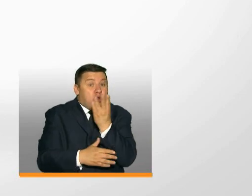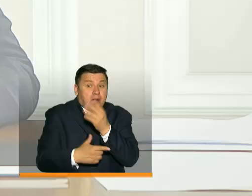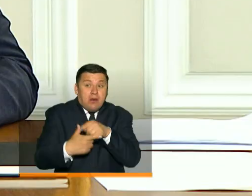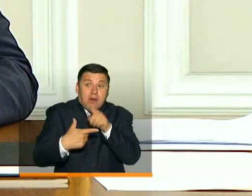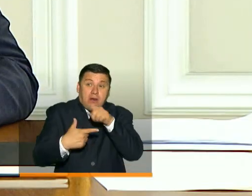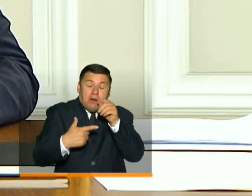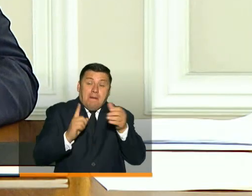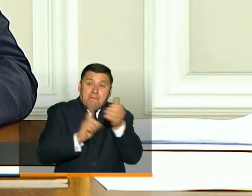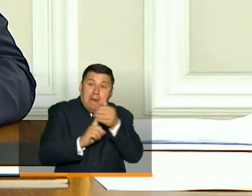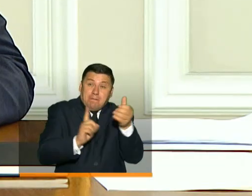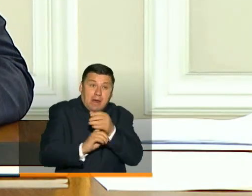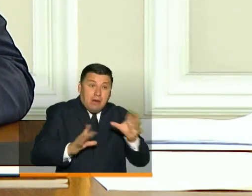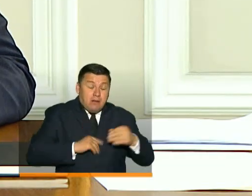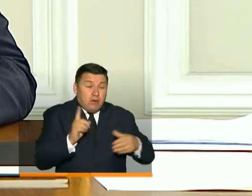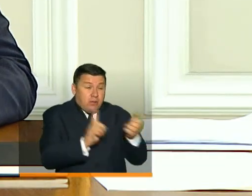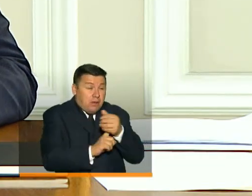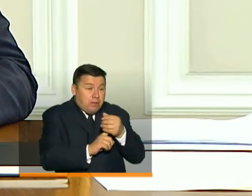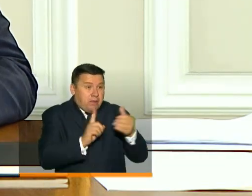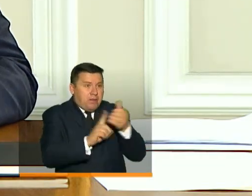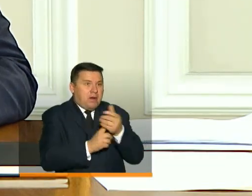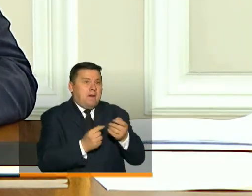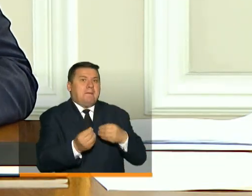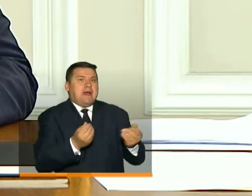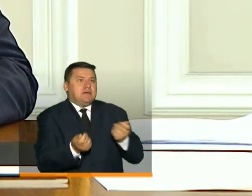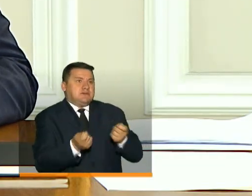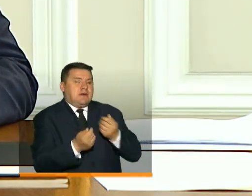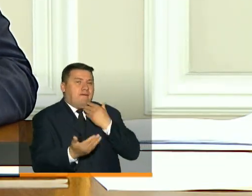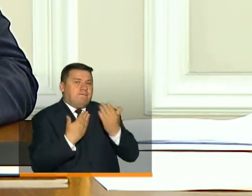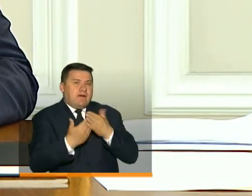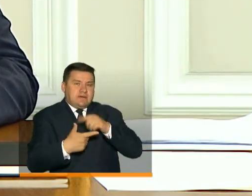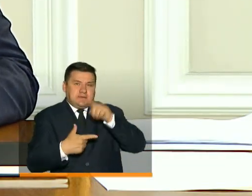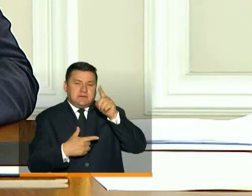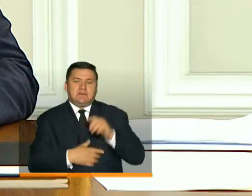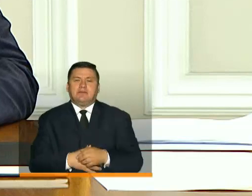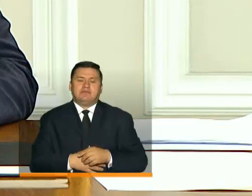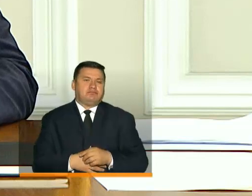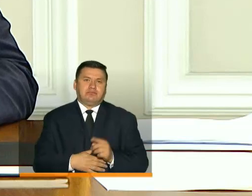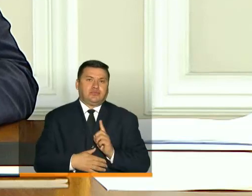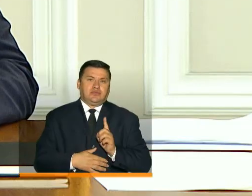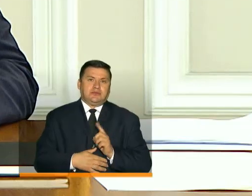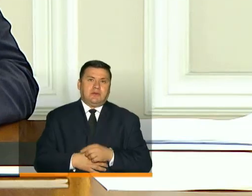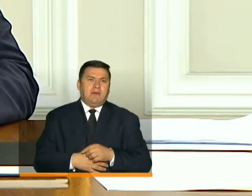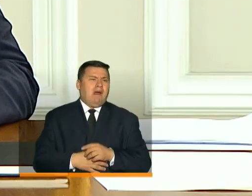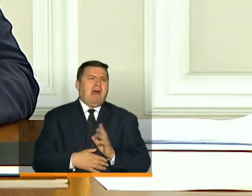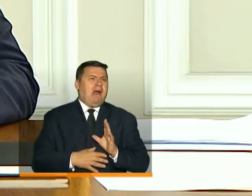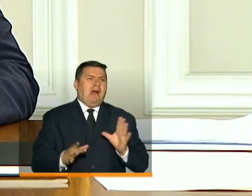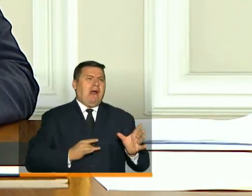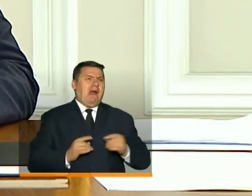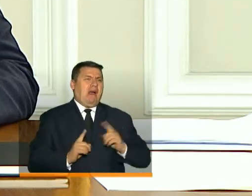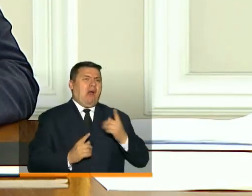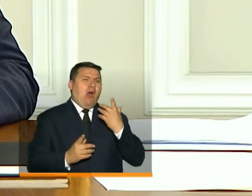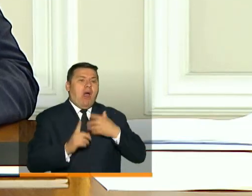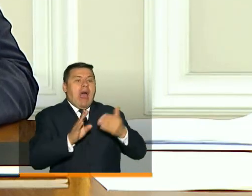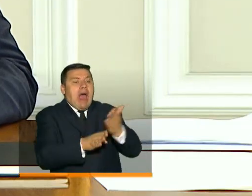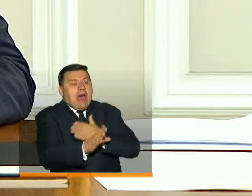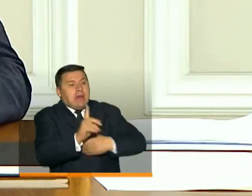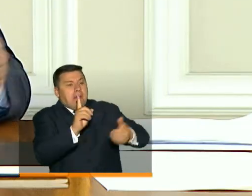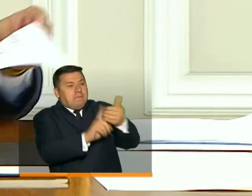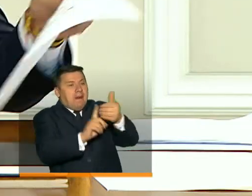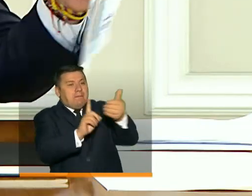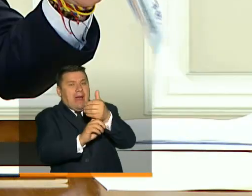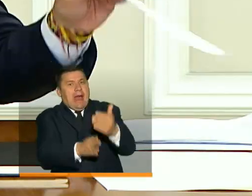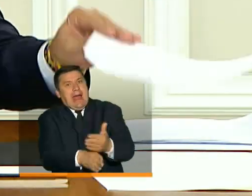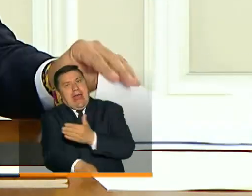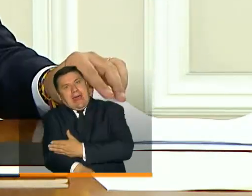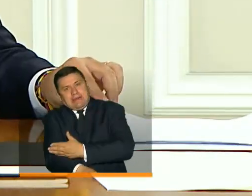nos van a aparecer, como hay búsqueda activa, mayores contagios. Pero el punto no es que no se presenten contagios, sino poderlos identificar de